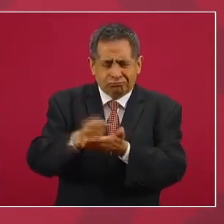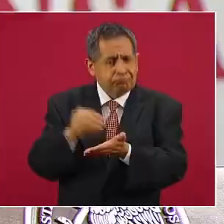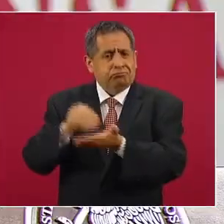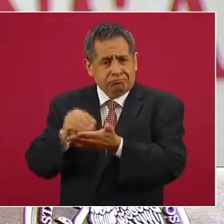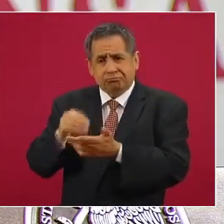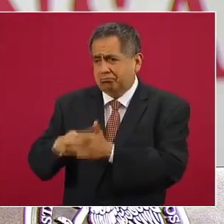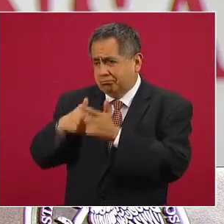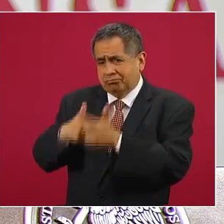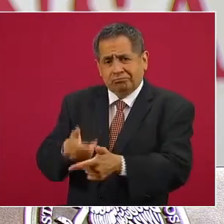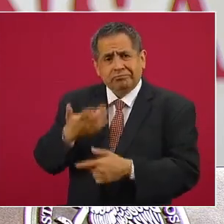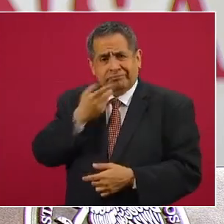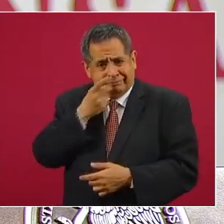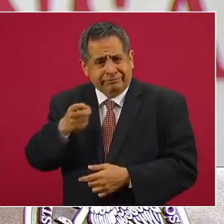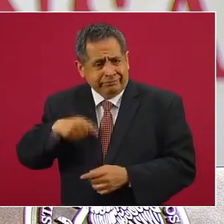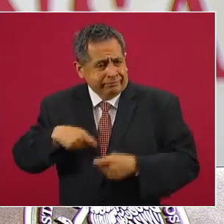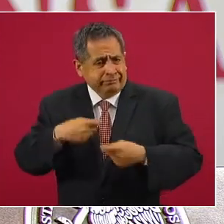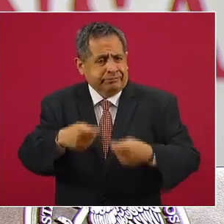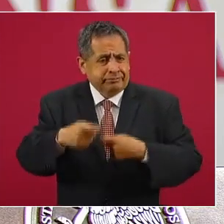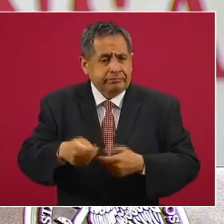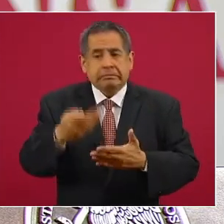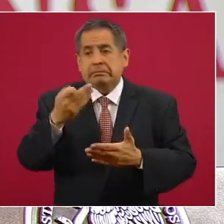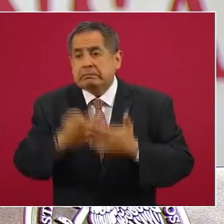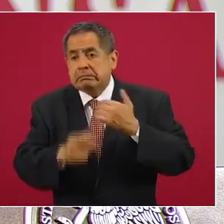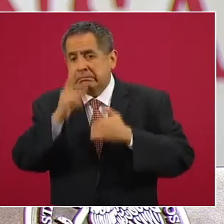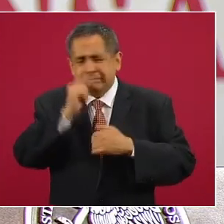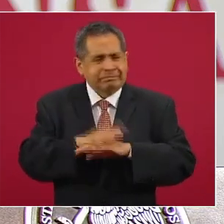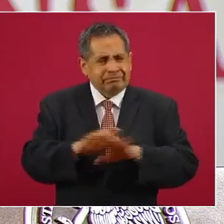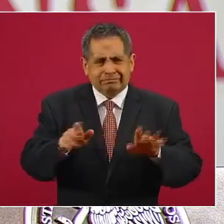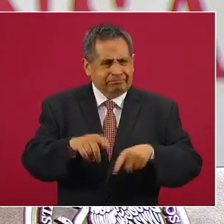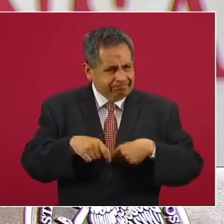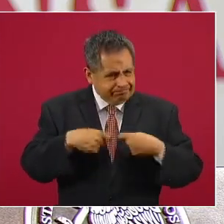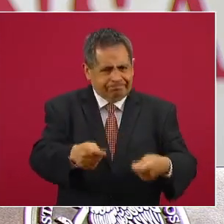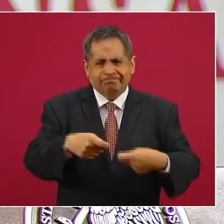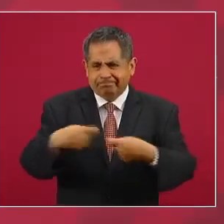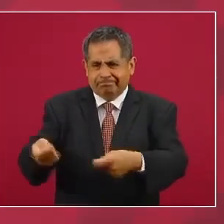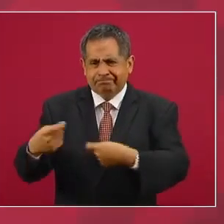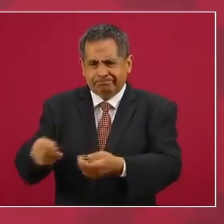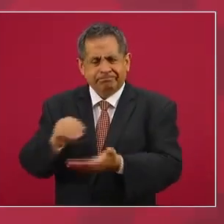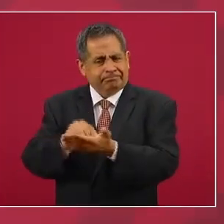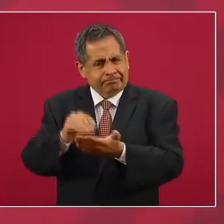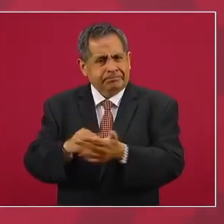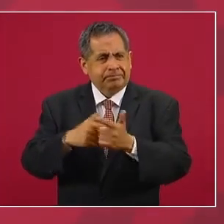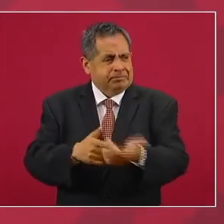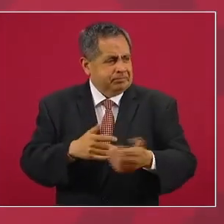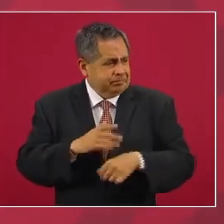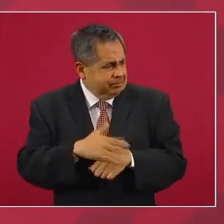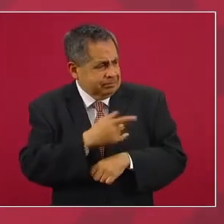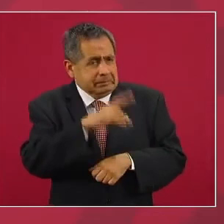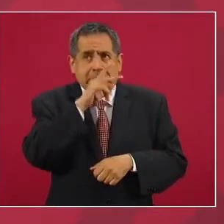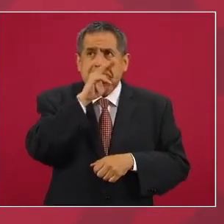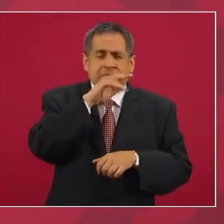recibiendo, no les va a faltar. ¿Cuál es la preocupación?